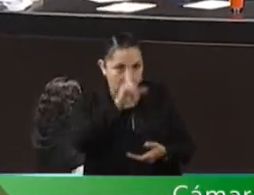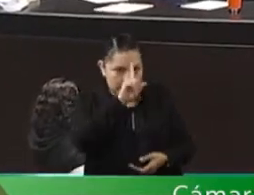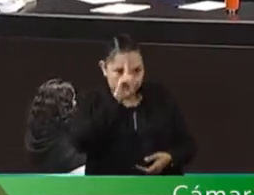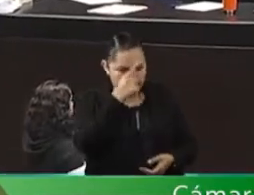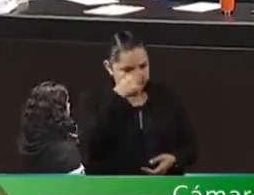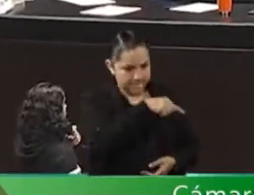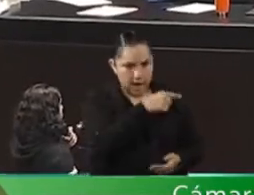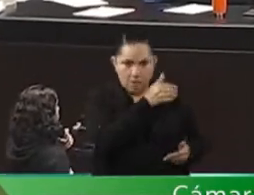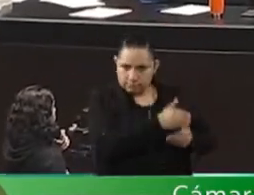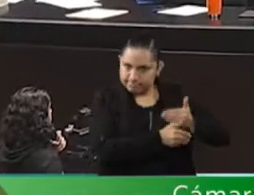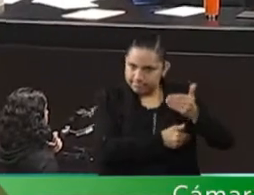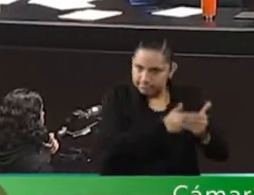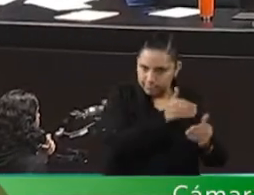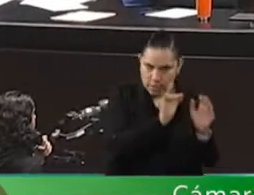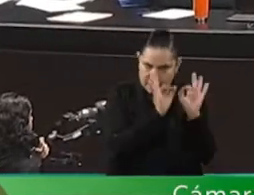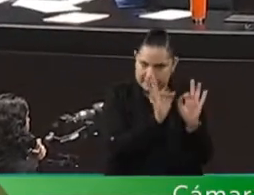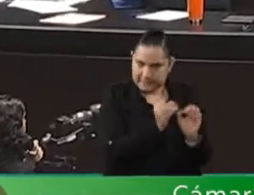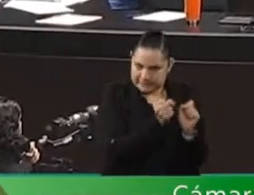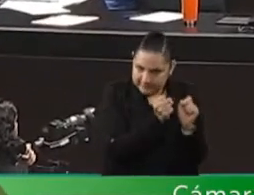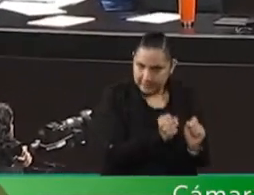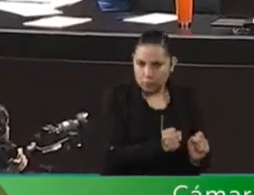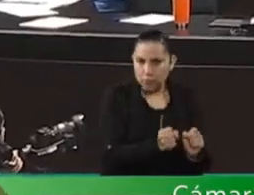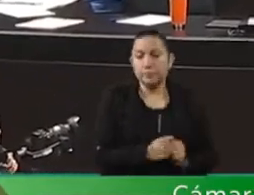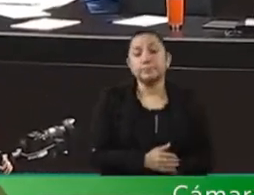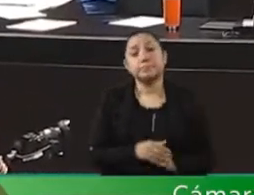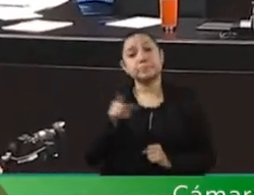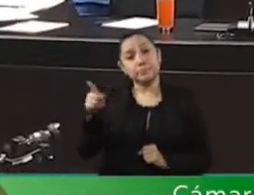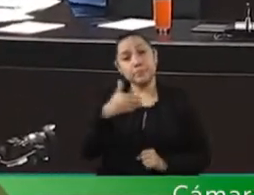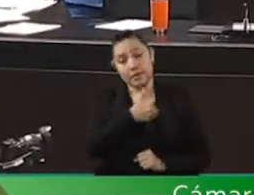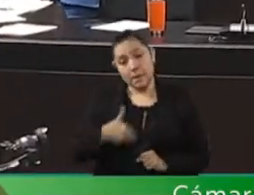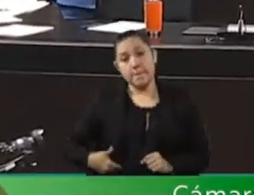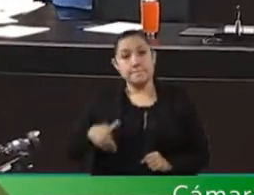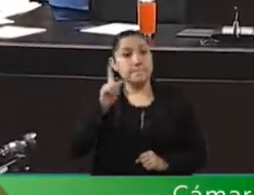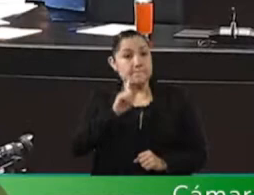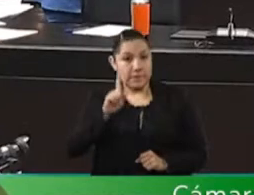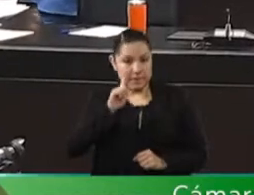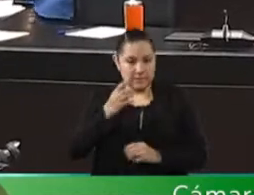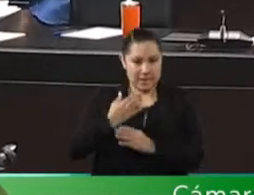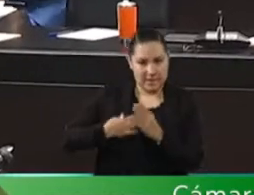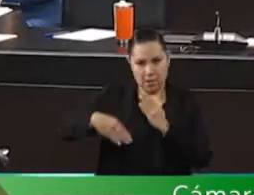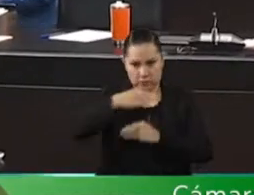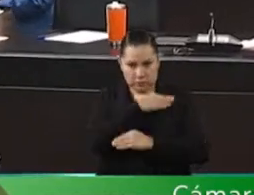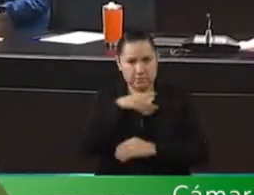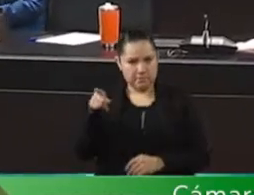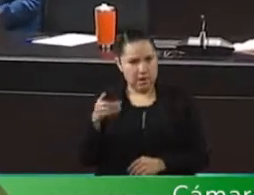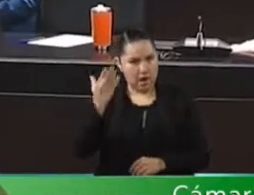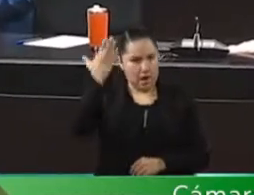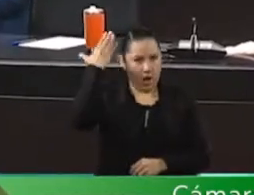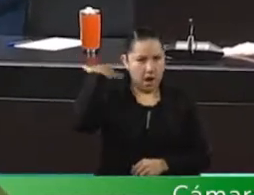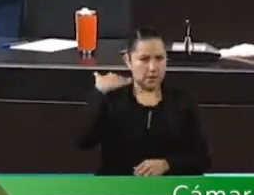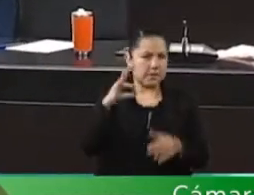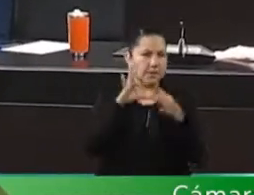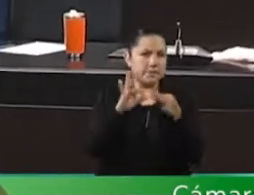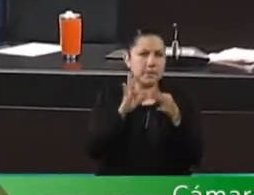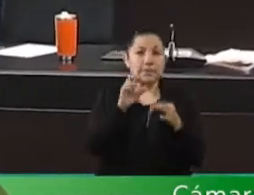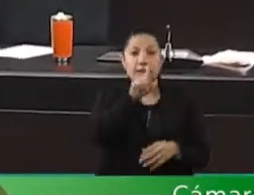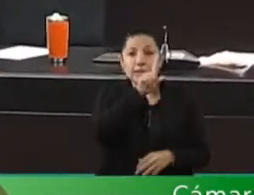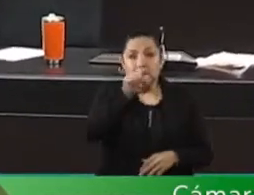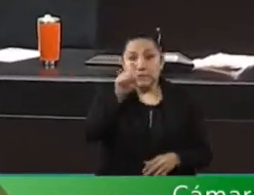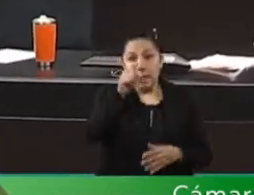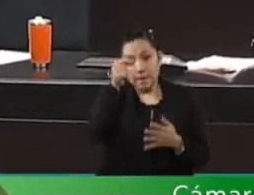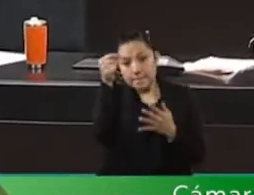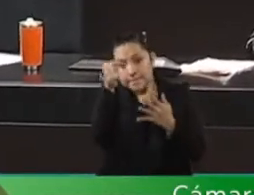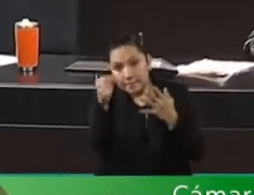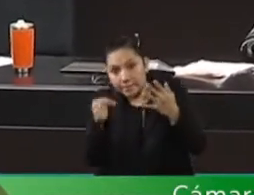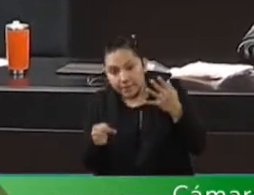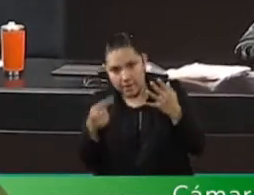Sheinbaum mencionó como parte de sus 100 pasos para la transformación que se impulsara la transición